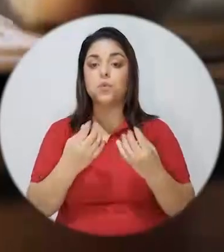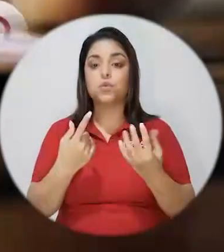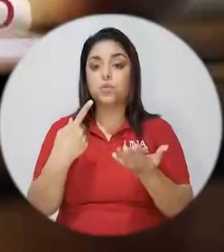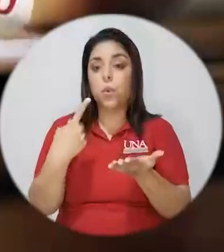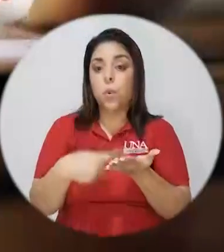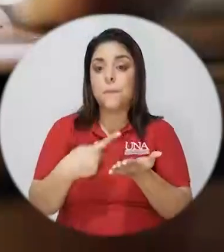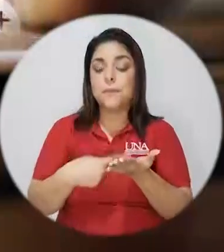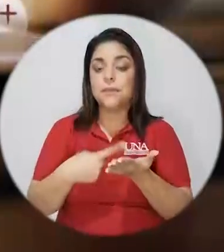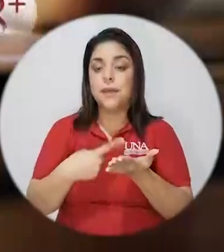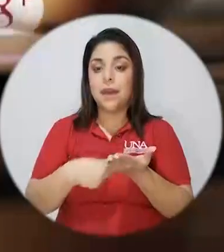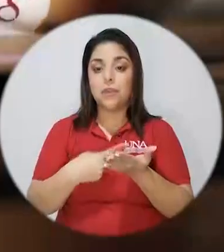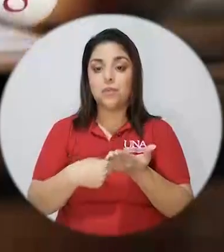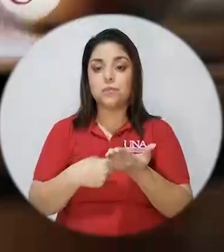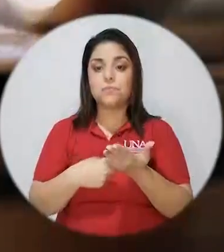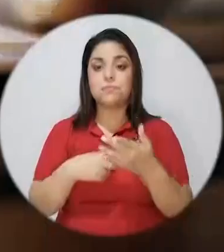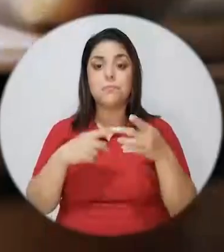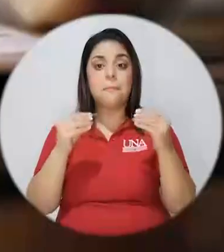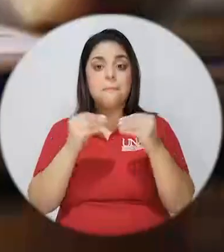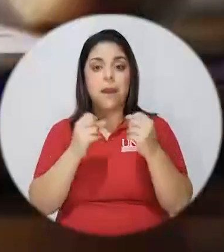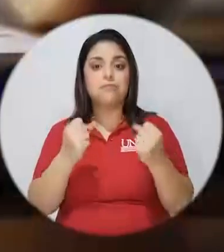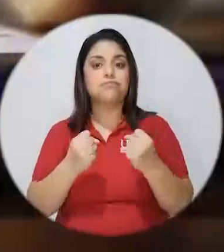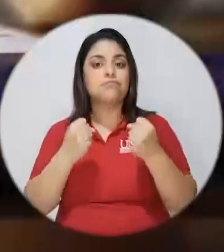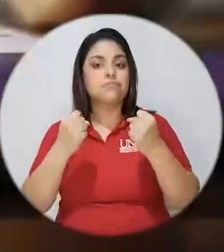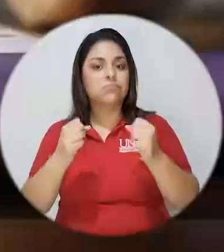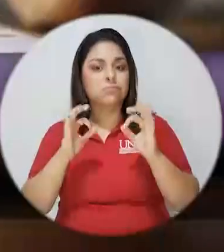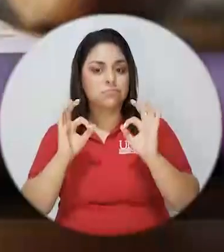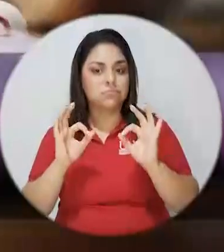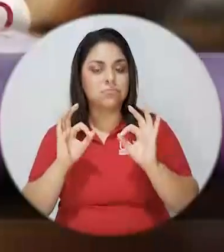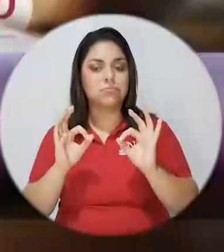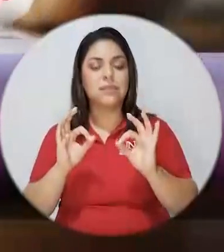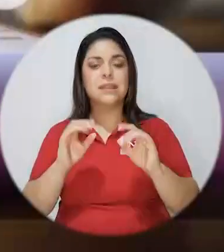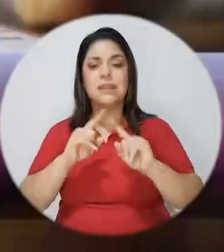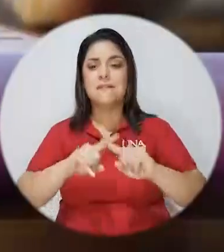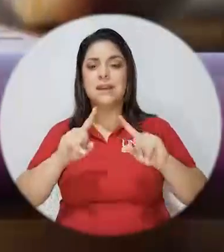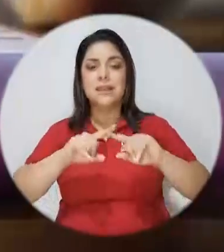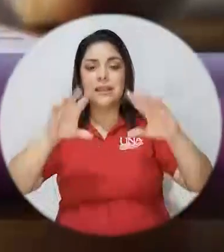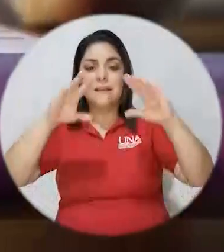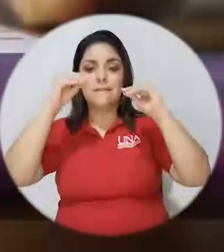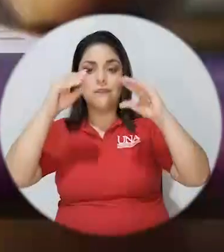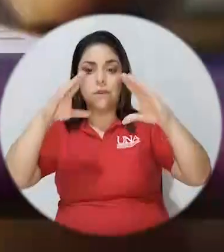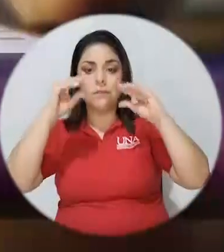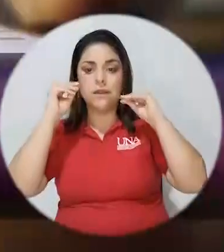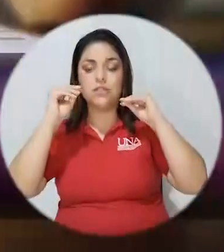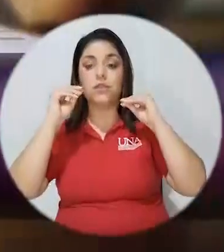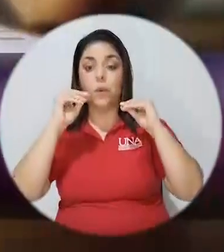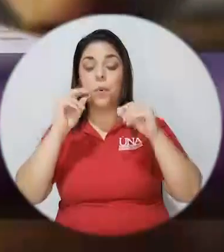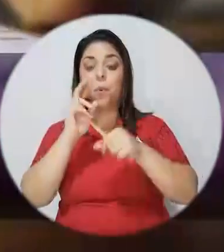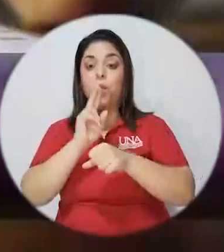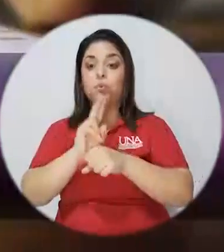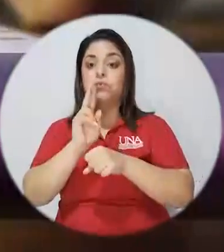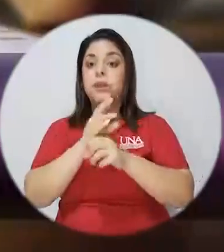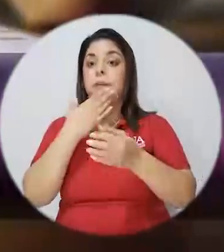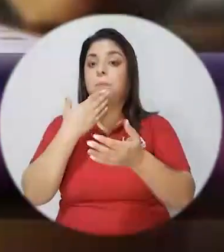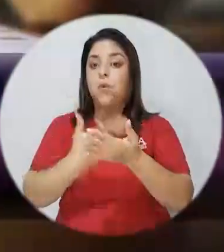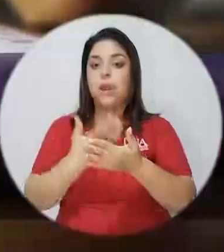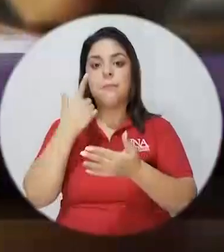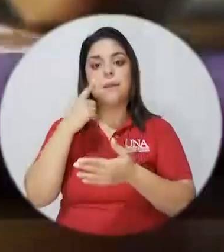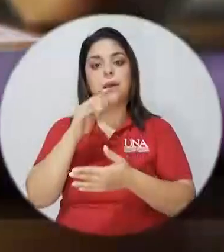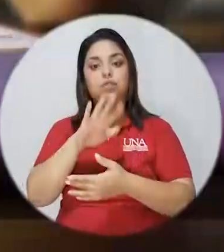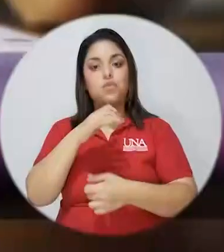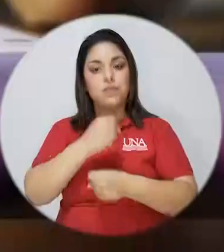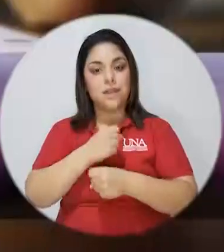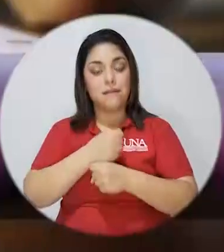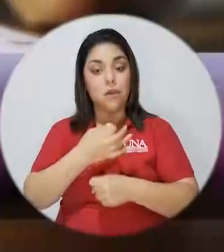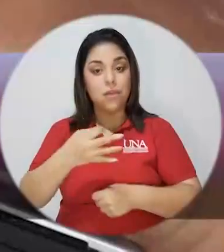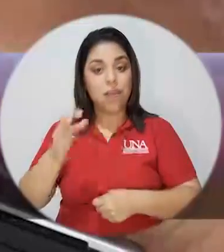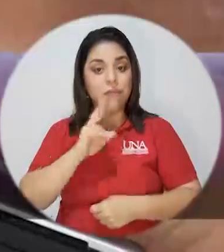muchos comentarios, clientes potenciales, feedback, información que podría ser de utilidad para